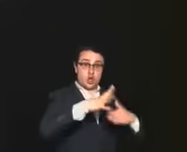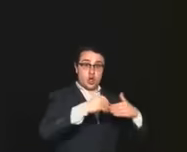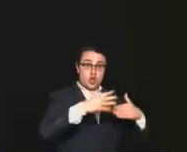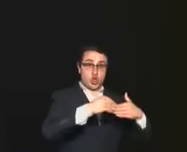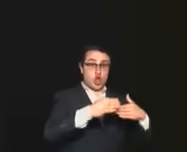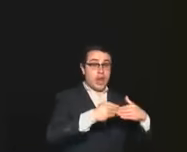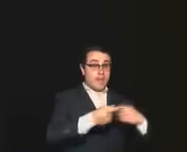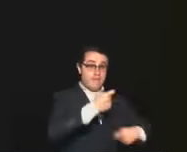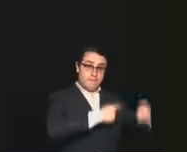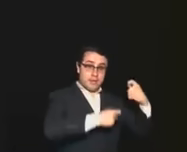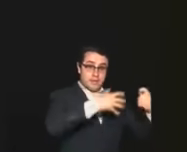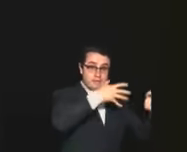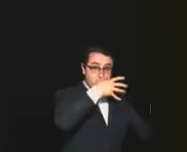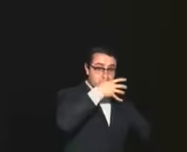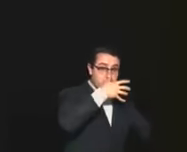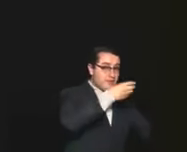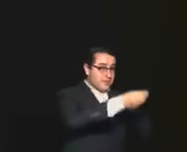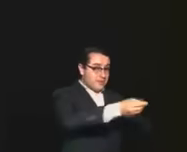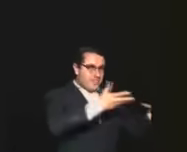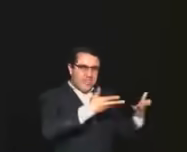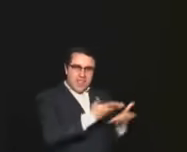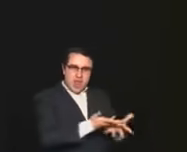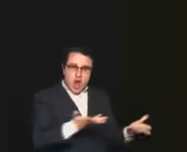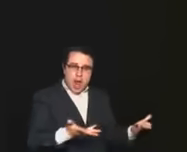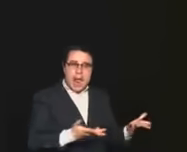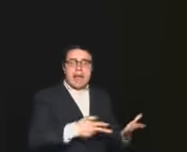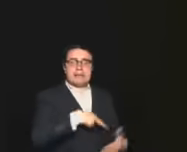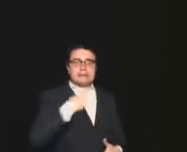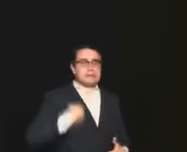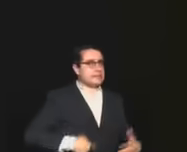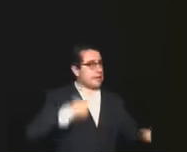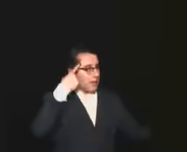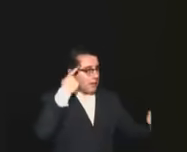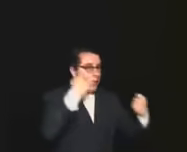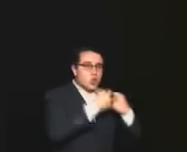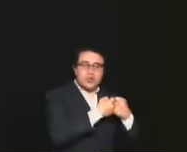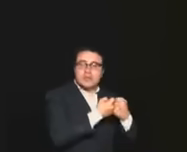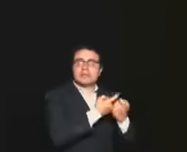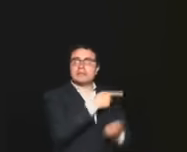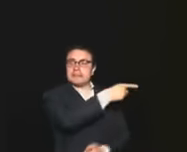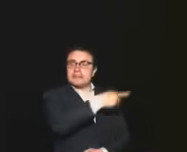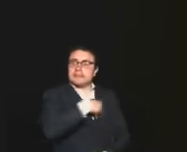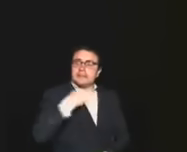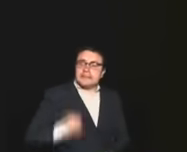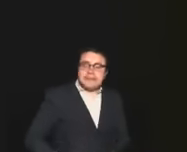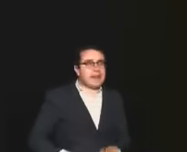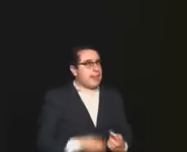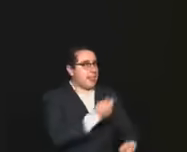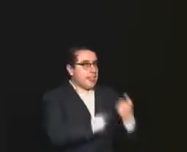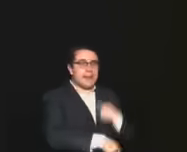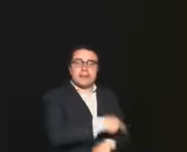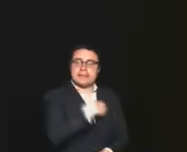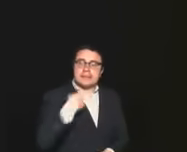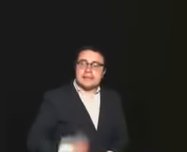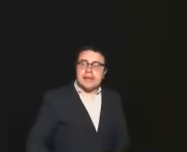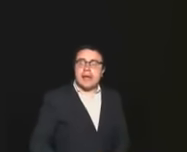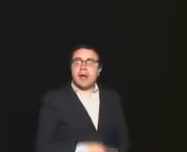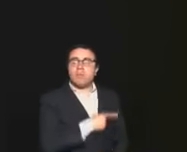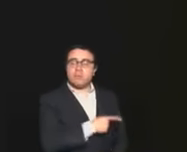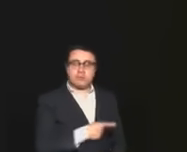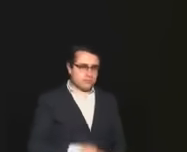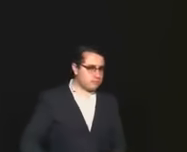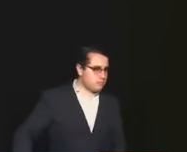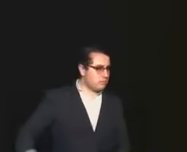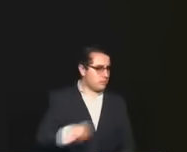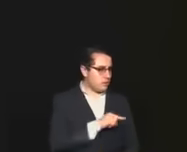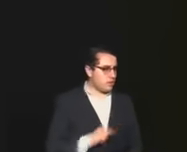de la cocaína, pues es chino, necesita alianzas en China, transacciones financieras en China. Han sabido